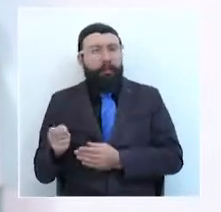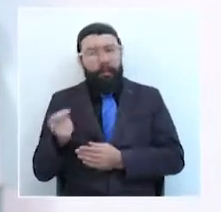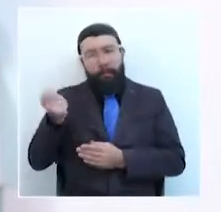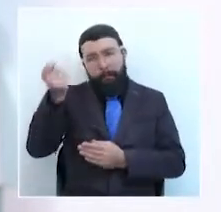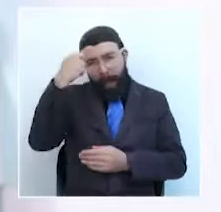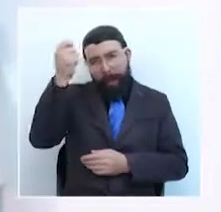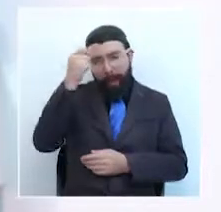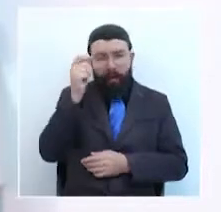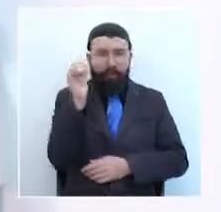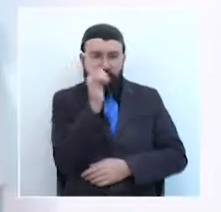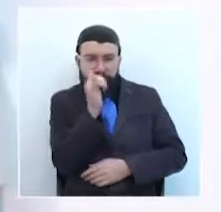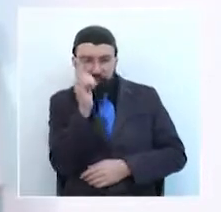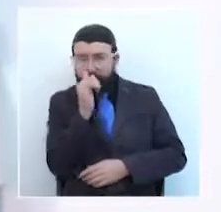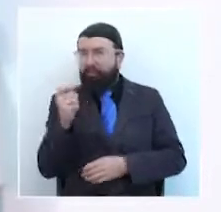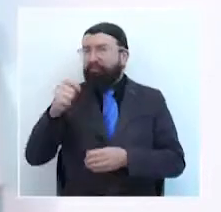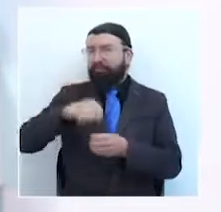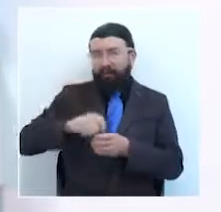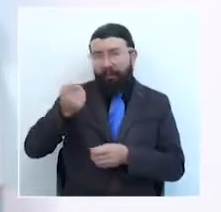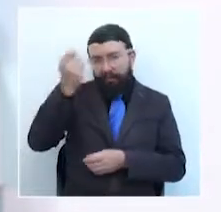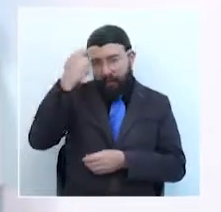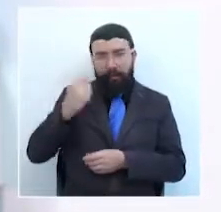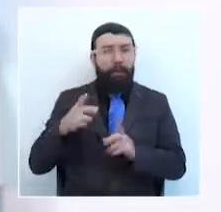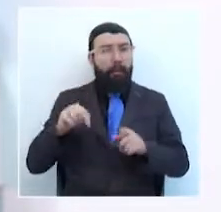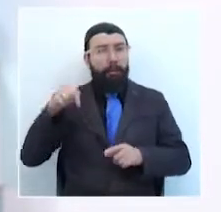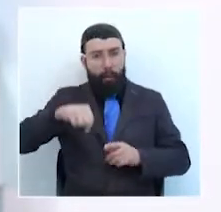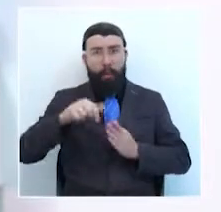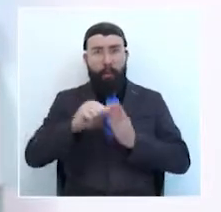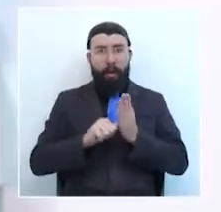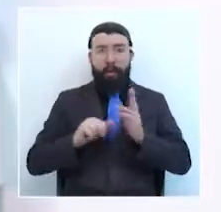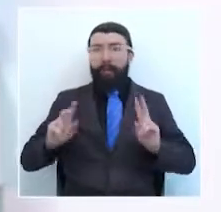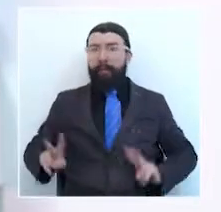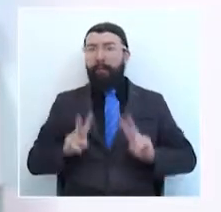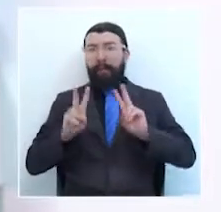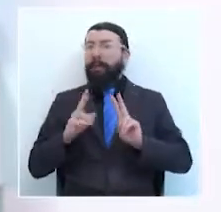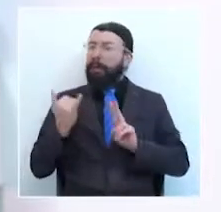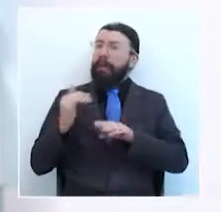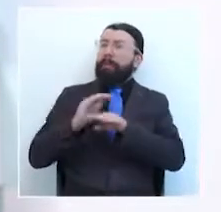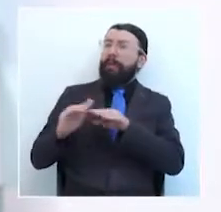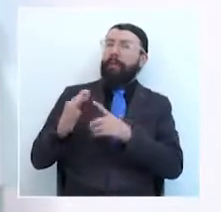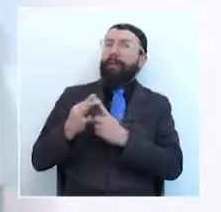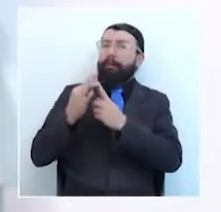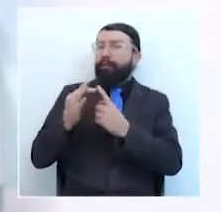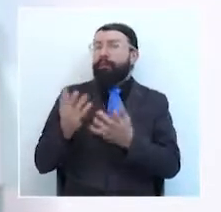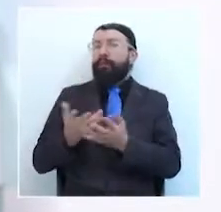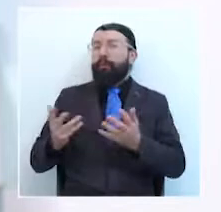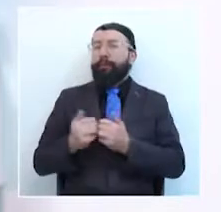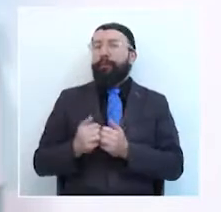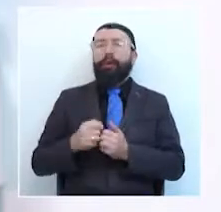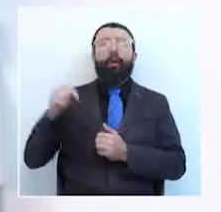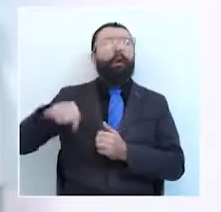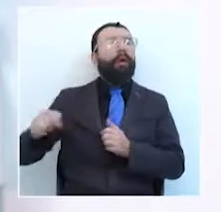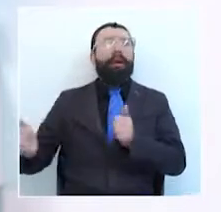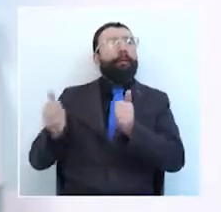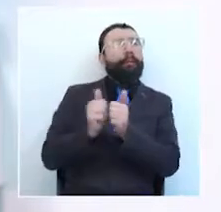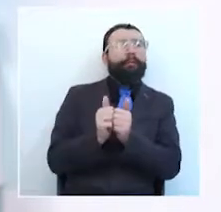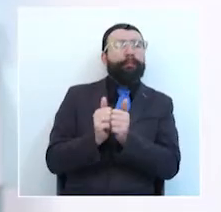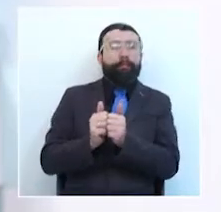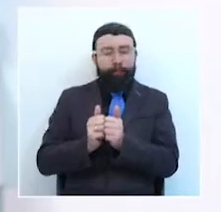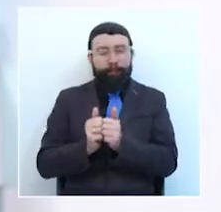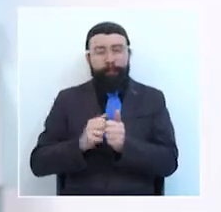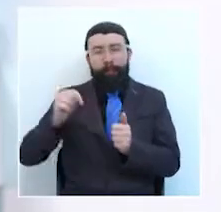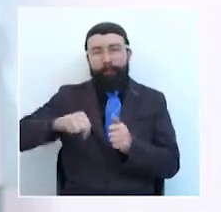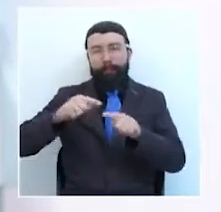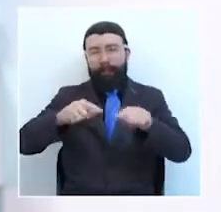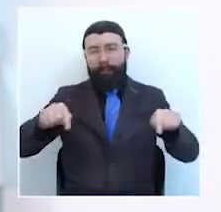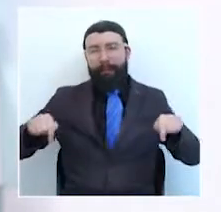también tendremos aquí los programas en vivo como hoy con invitados especiales y hoy me acompaña en este set